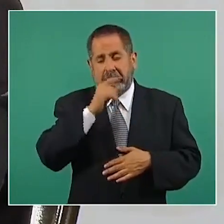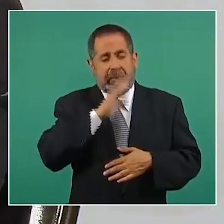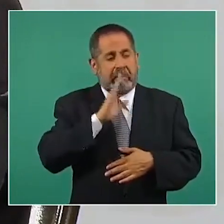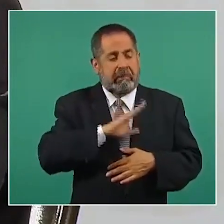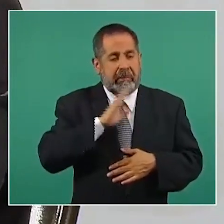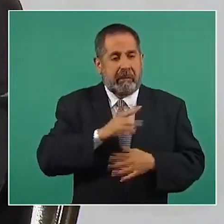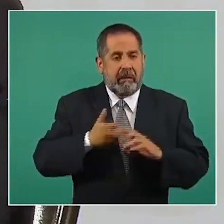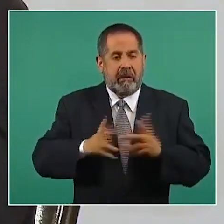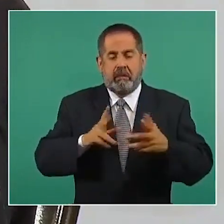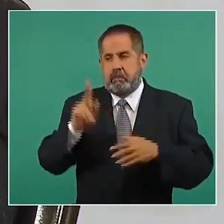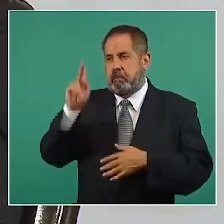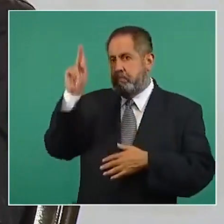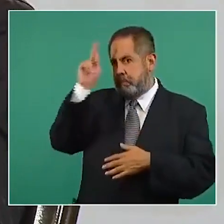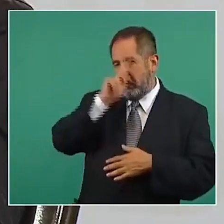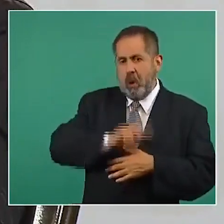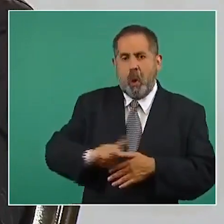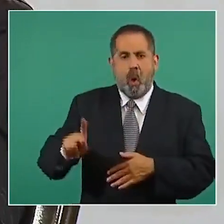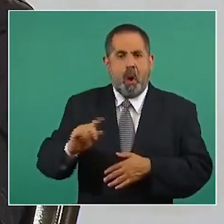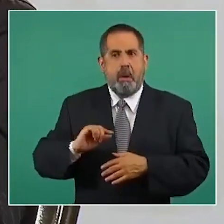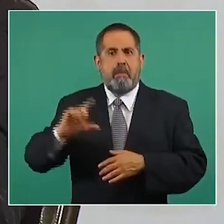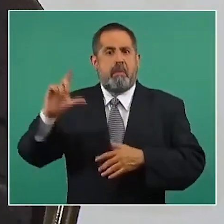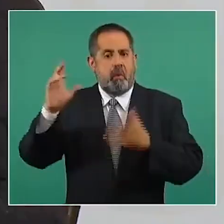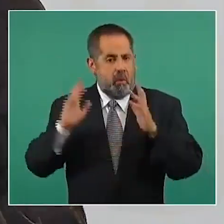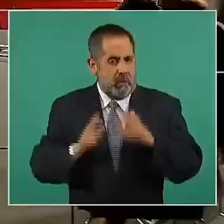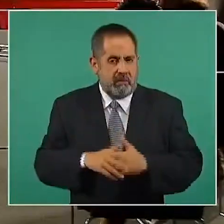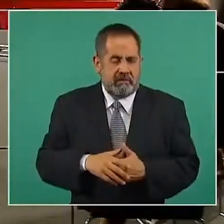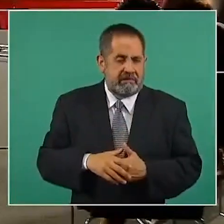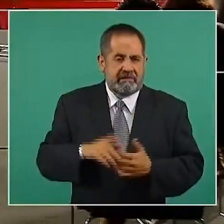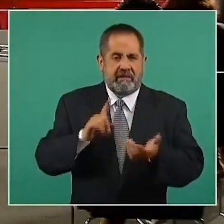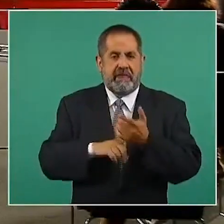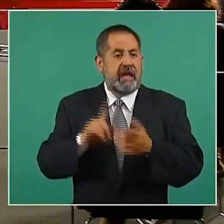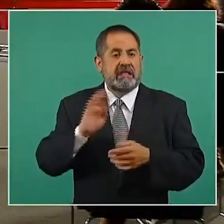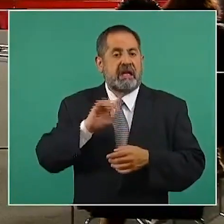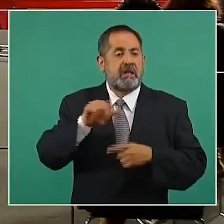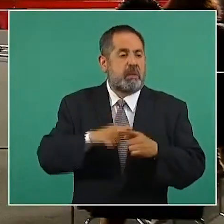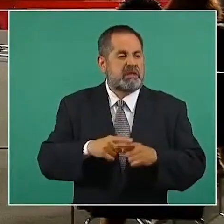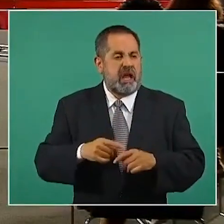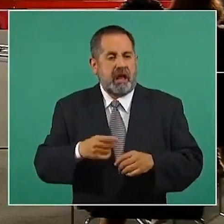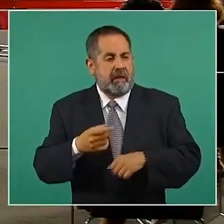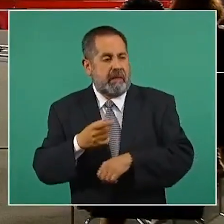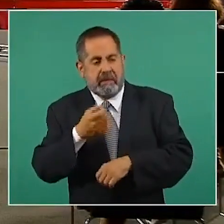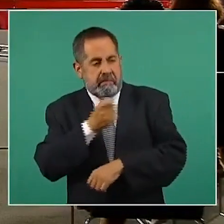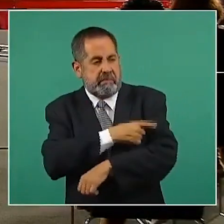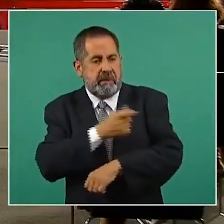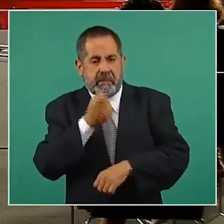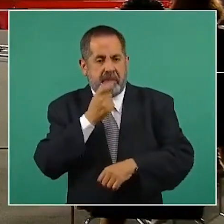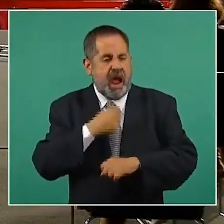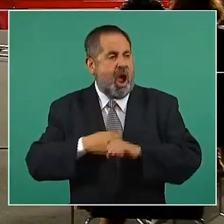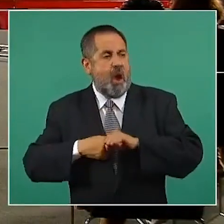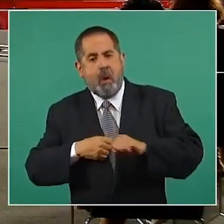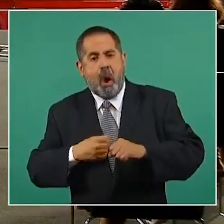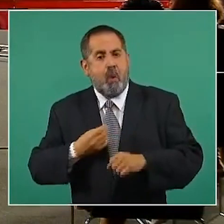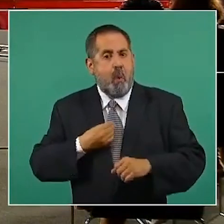hospitales y que podría resultar en la selección de bacterias resistentes a múltiples fármacos. Este representa un problema de